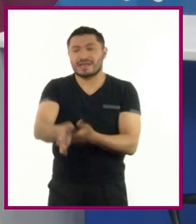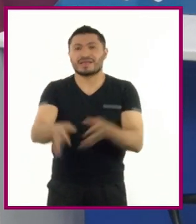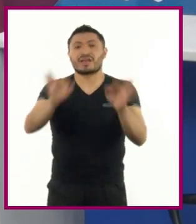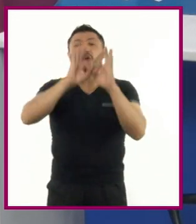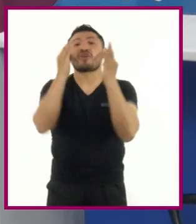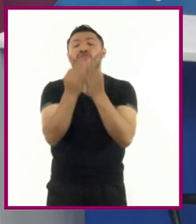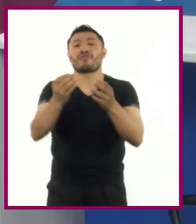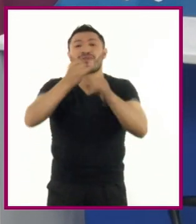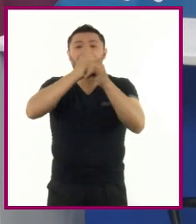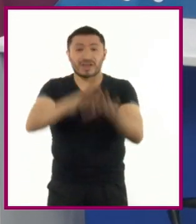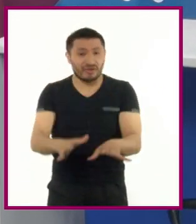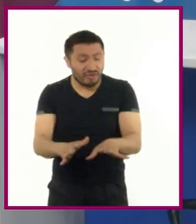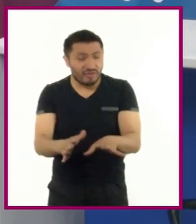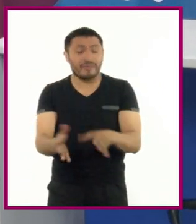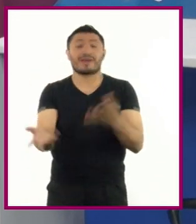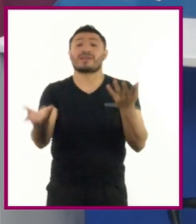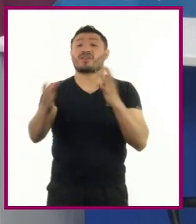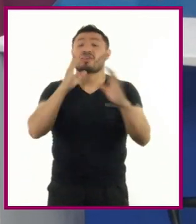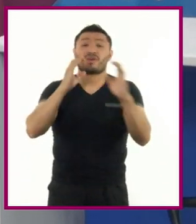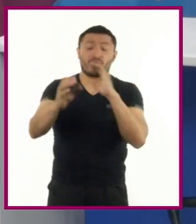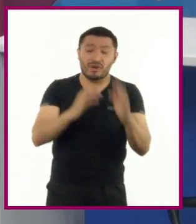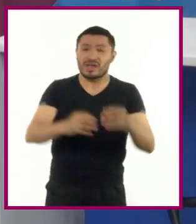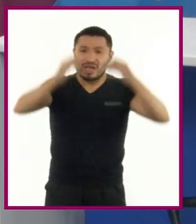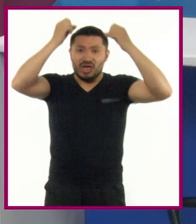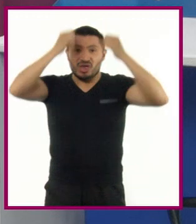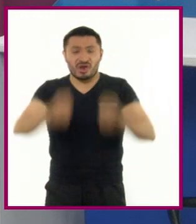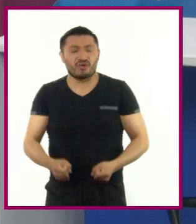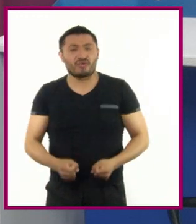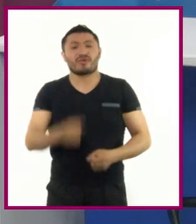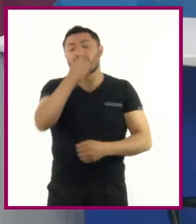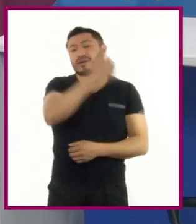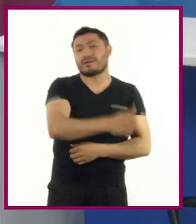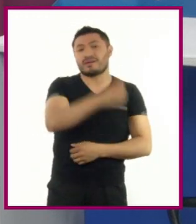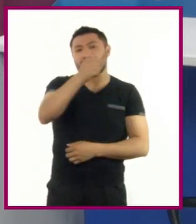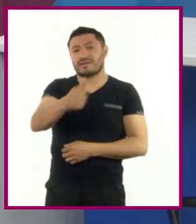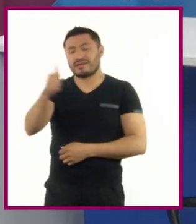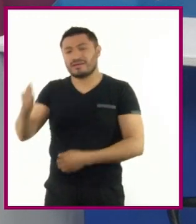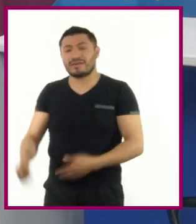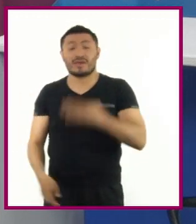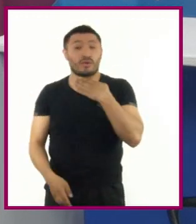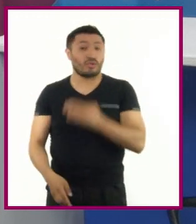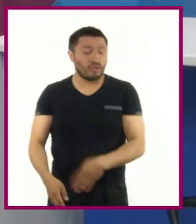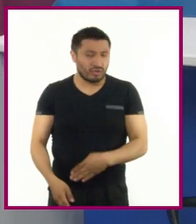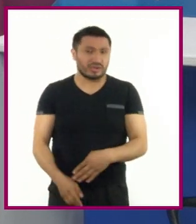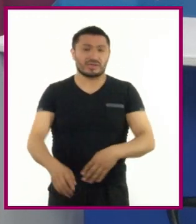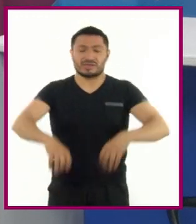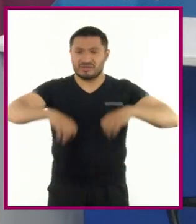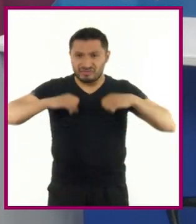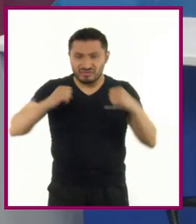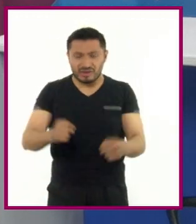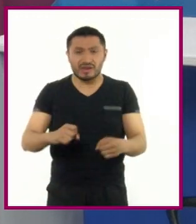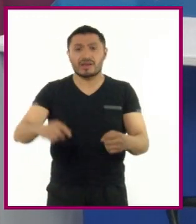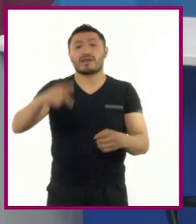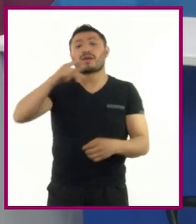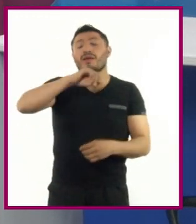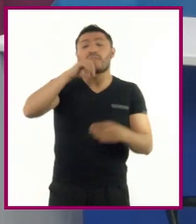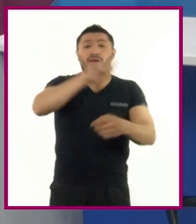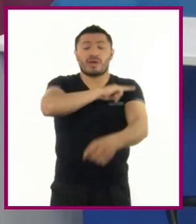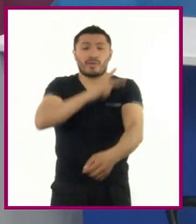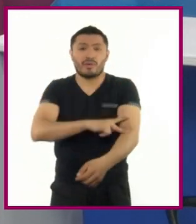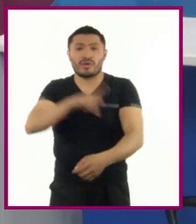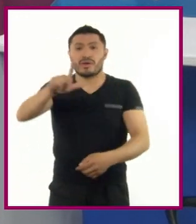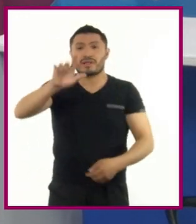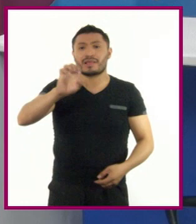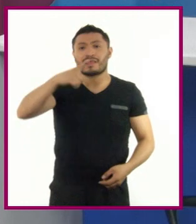de información, seguridad personal, justicia, significa el fortalecimiento de los poderes legislativo y judicial frente